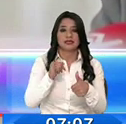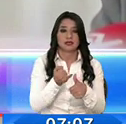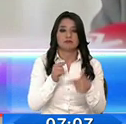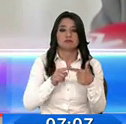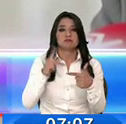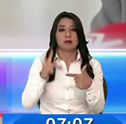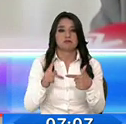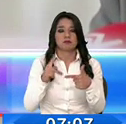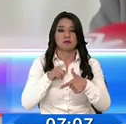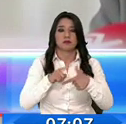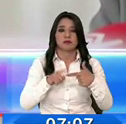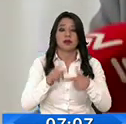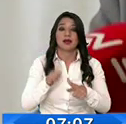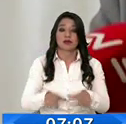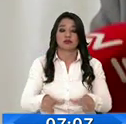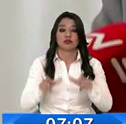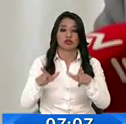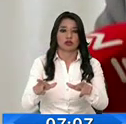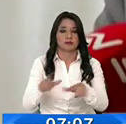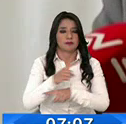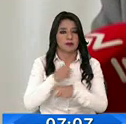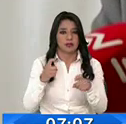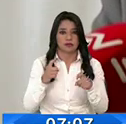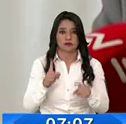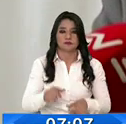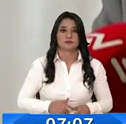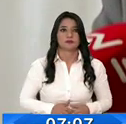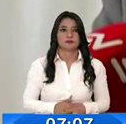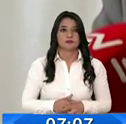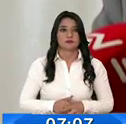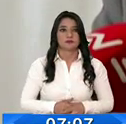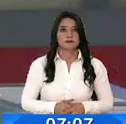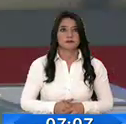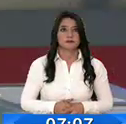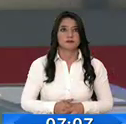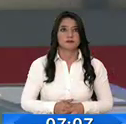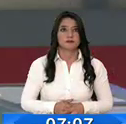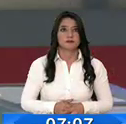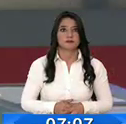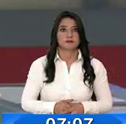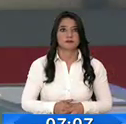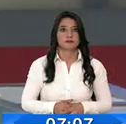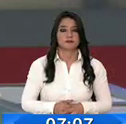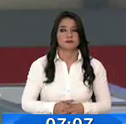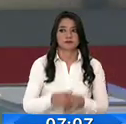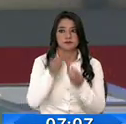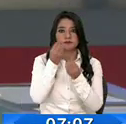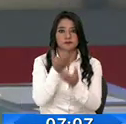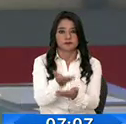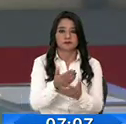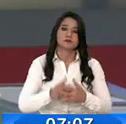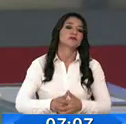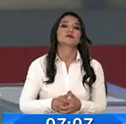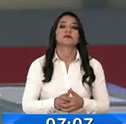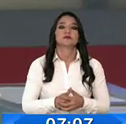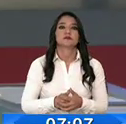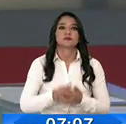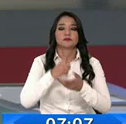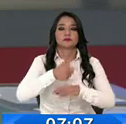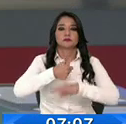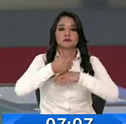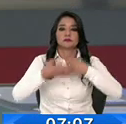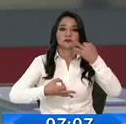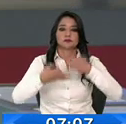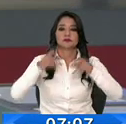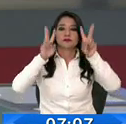1a martínez por emisión fraudulenta es tiempo de contarles que el tribunal que lleva adelante el